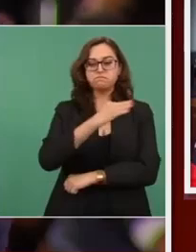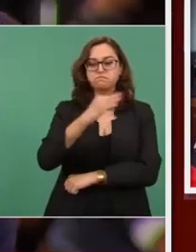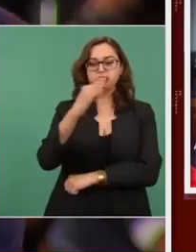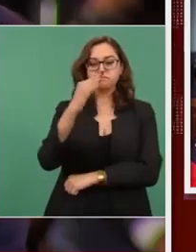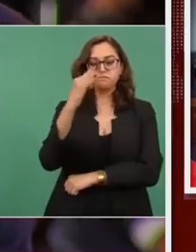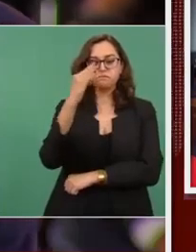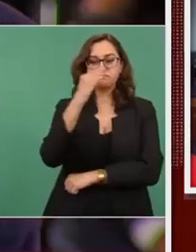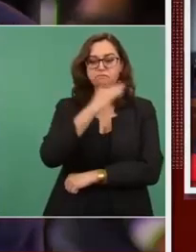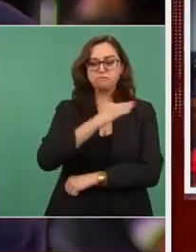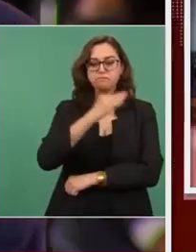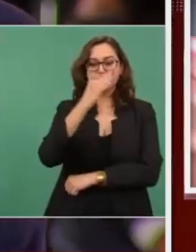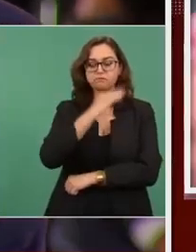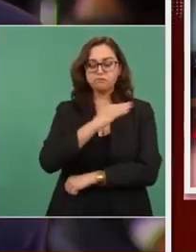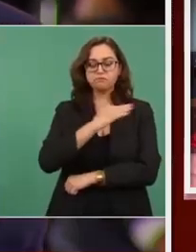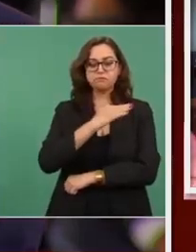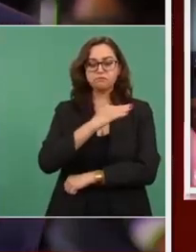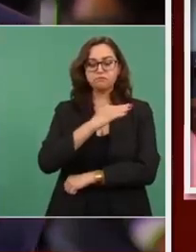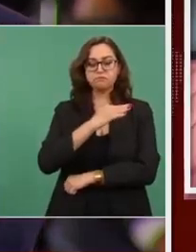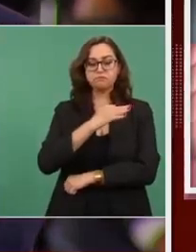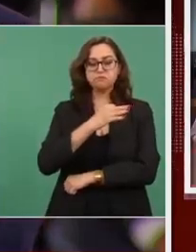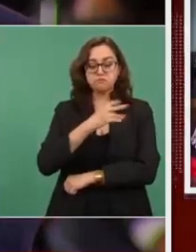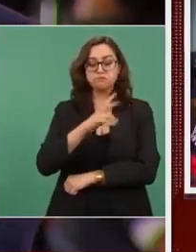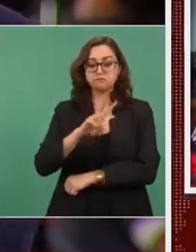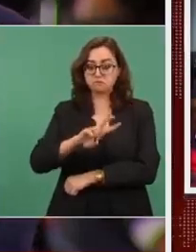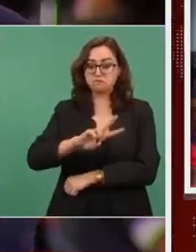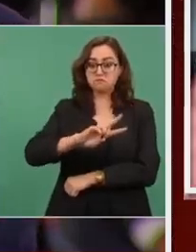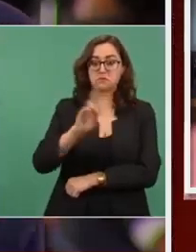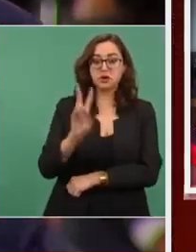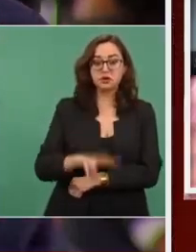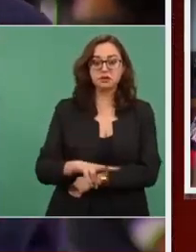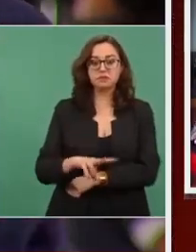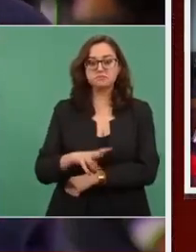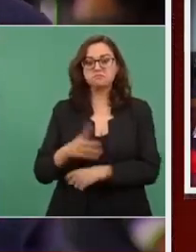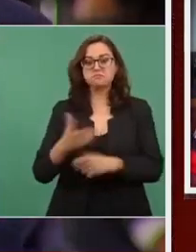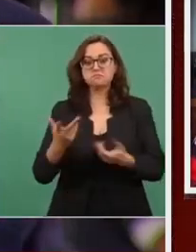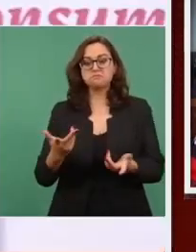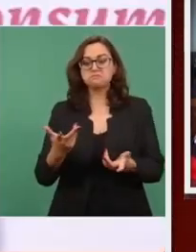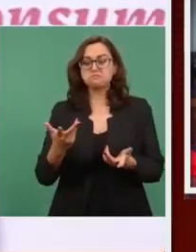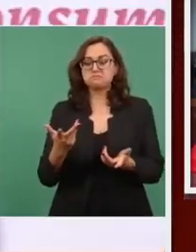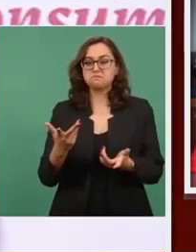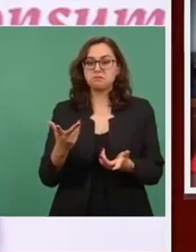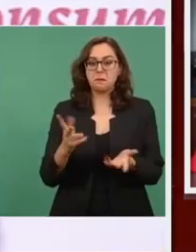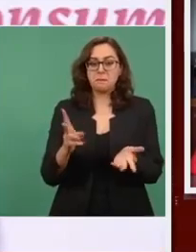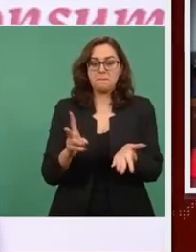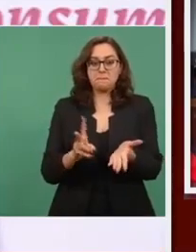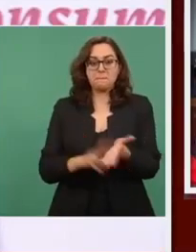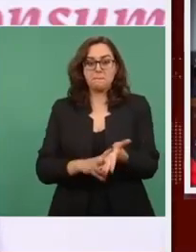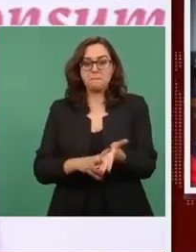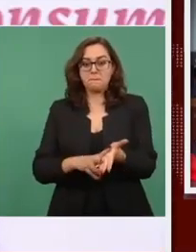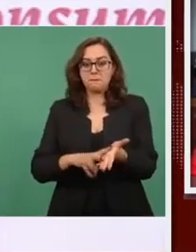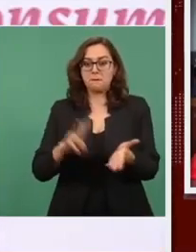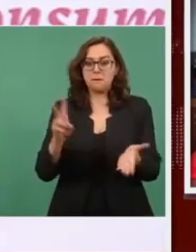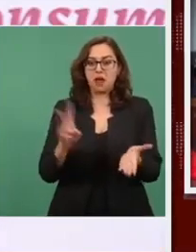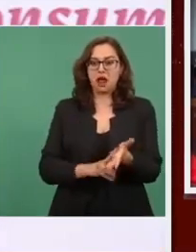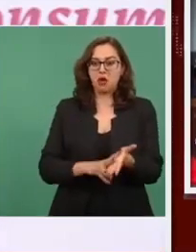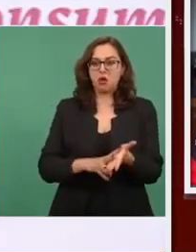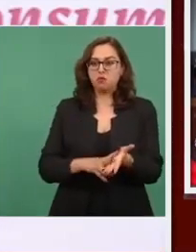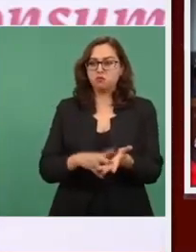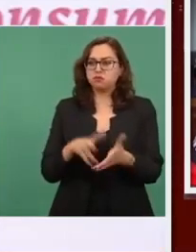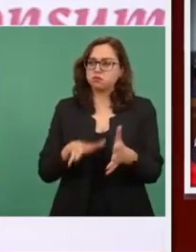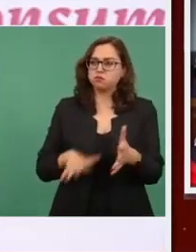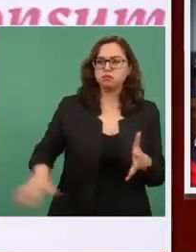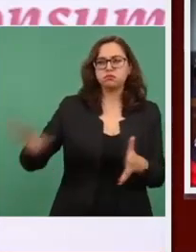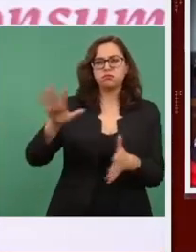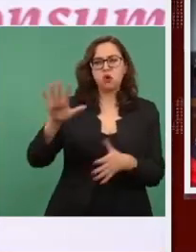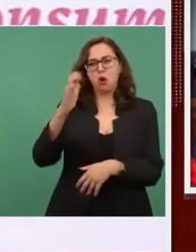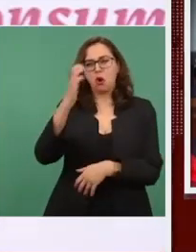gusta escuchar pero cuando son positivos para nuestro país en el gobierno de amlo los omite y prefirieron no sacarlo en